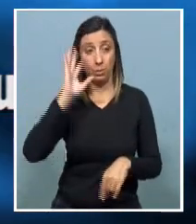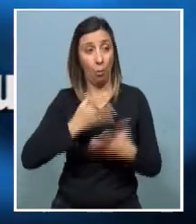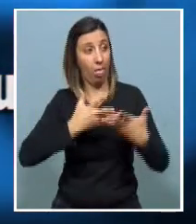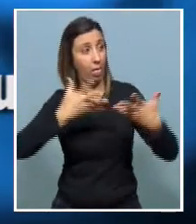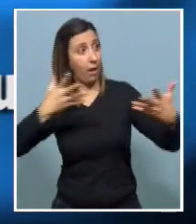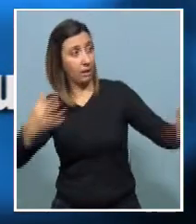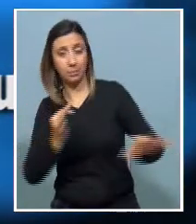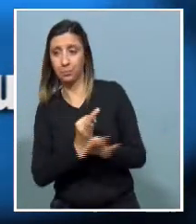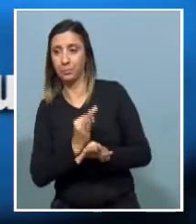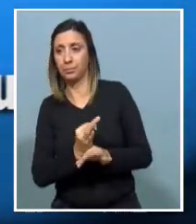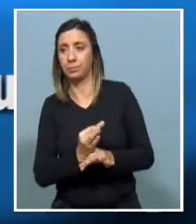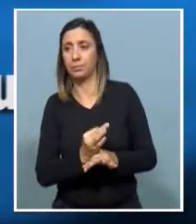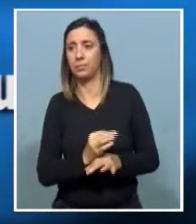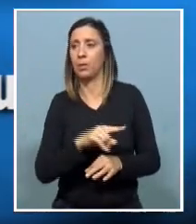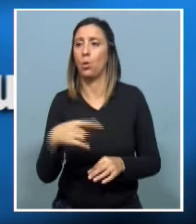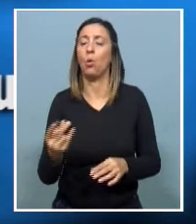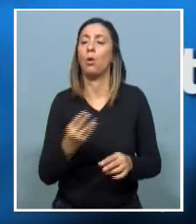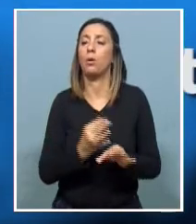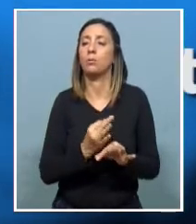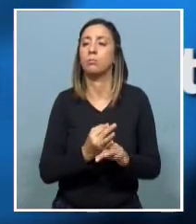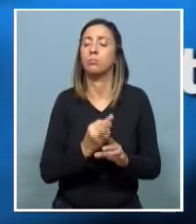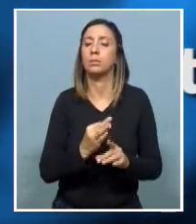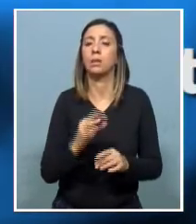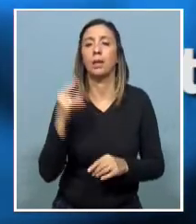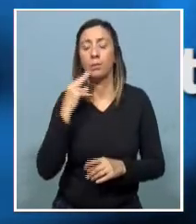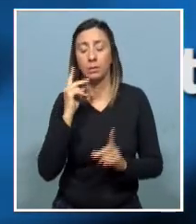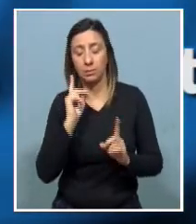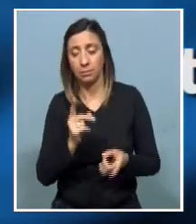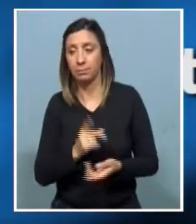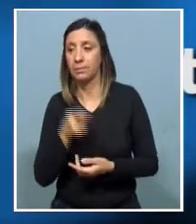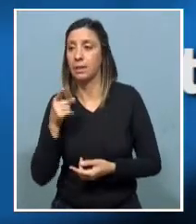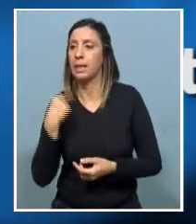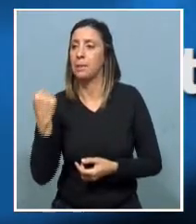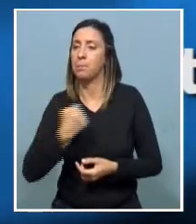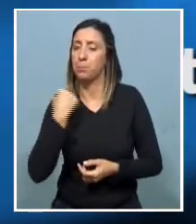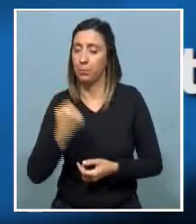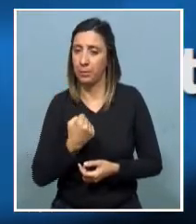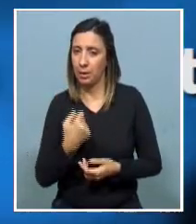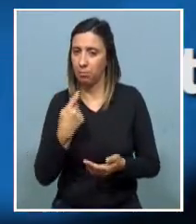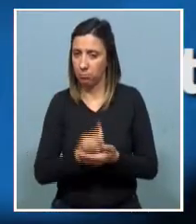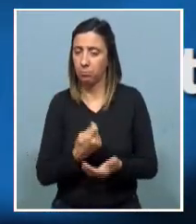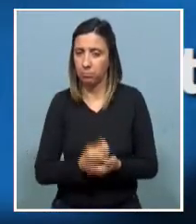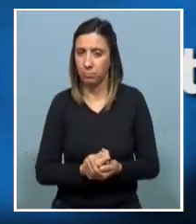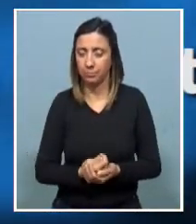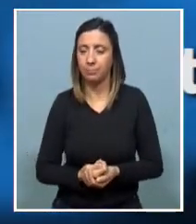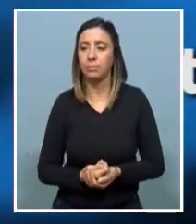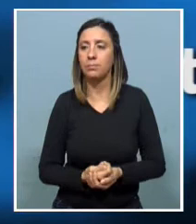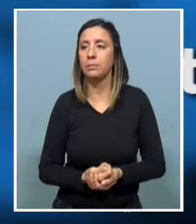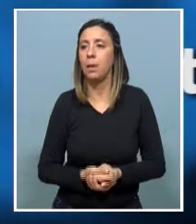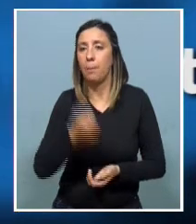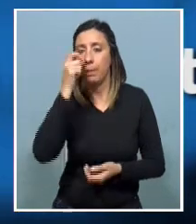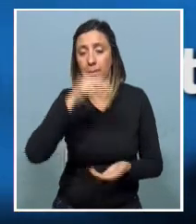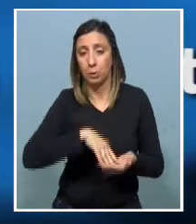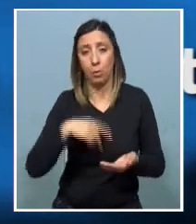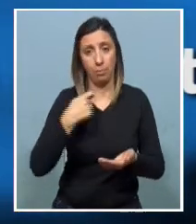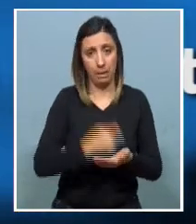grande. Bien, el Ramiro Podetti es otra escuela emblemática de Villa Mercedes, que hay una importante inversión de más de 20